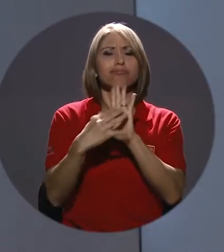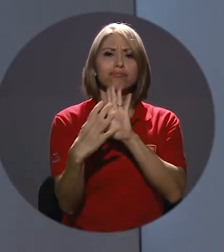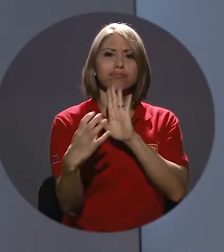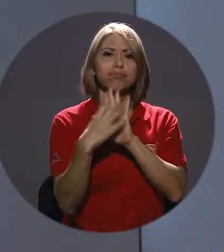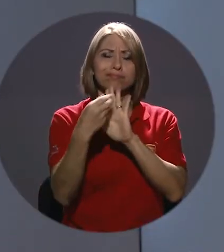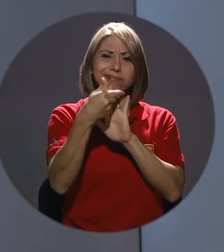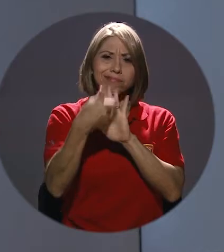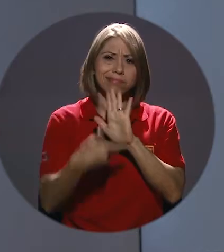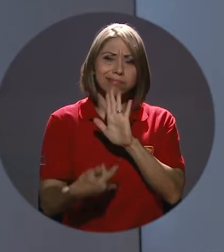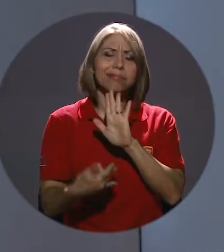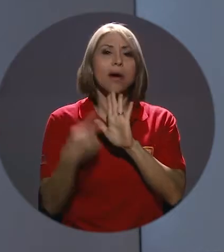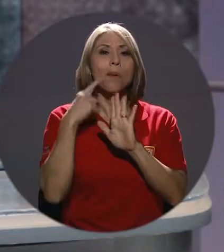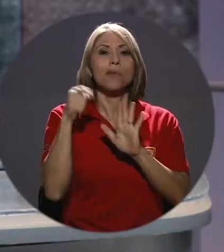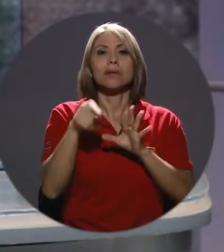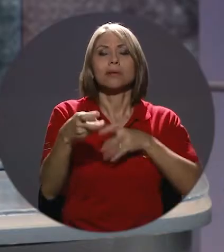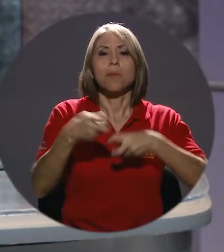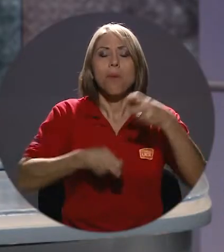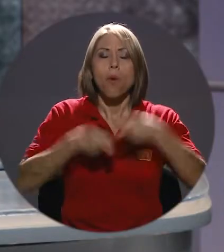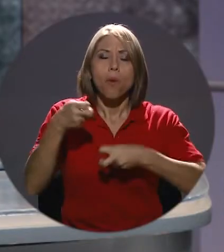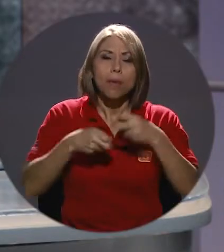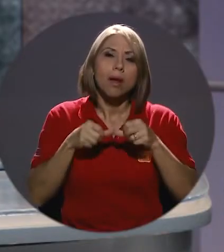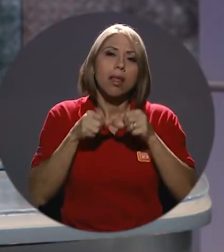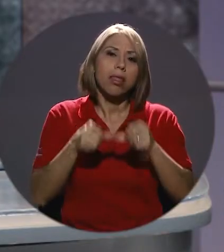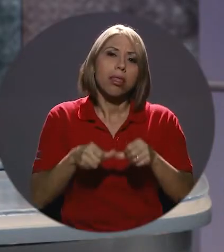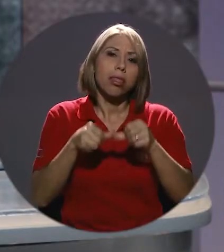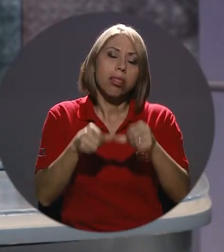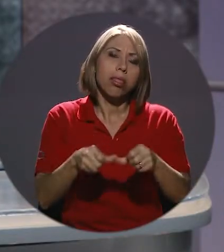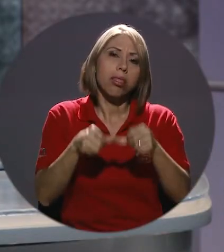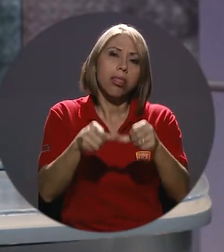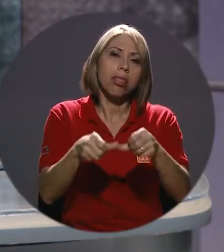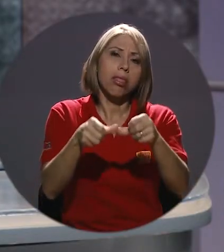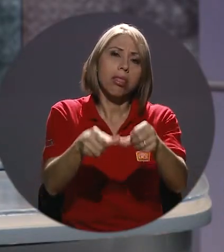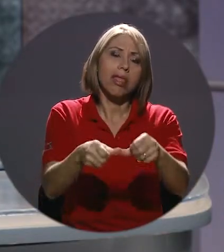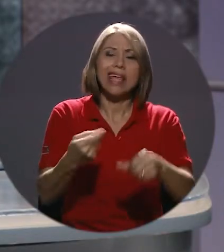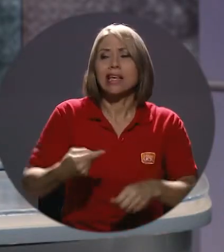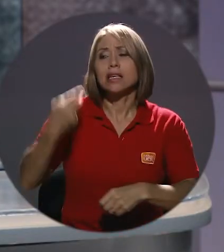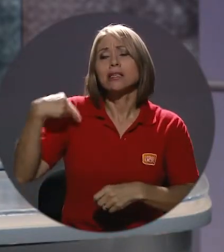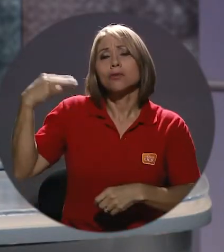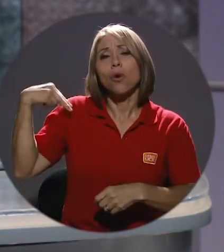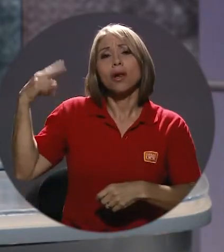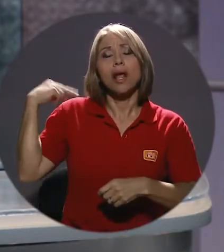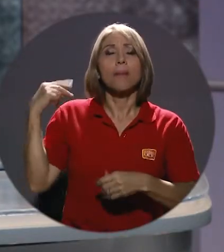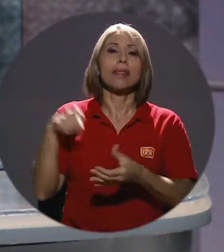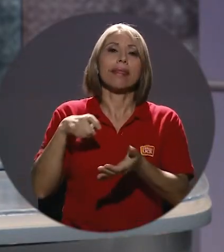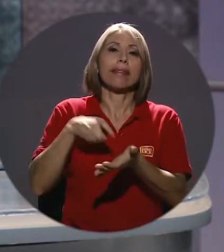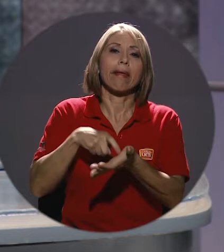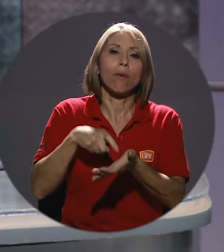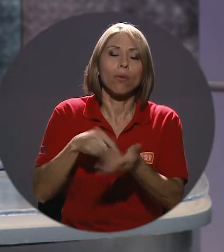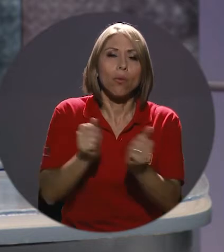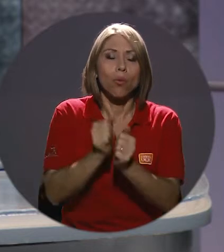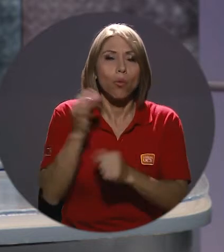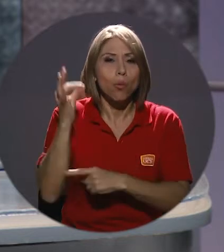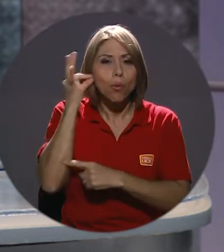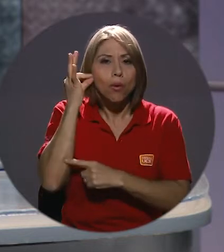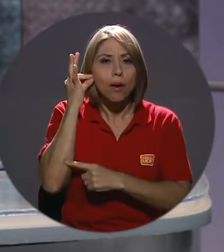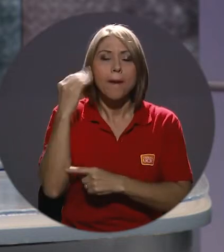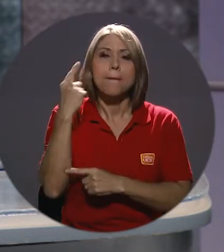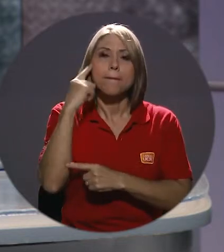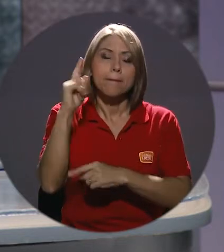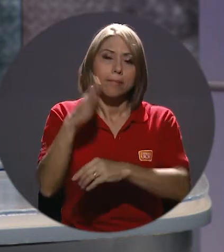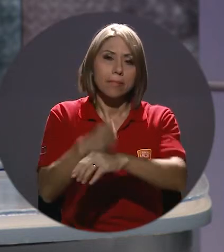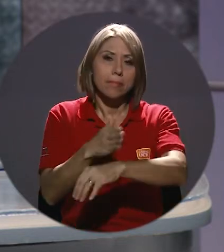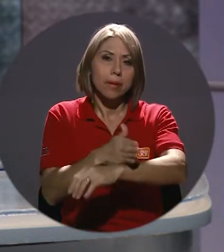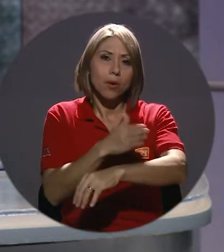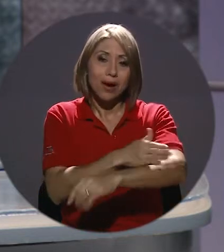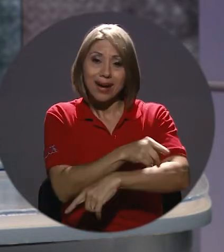que viene creciendo y es un acumulado, es una deuda histórica que tenemos con las mujeres para mejorar